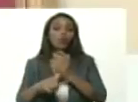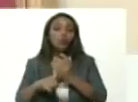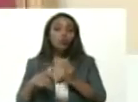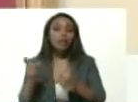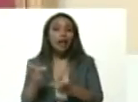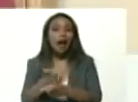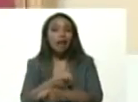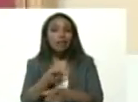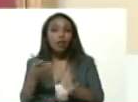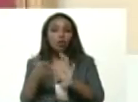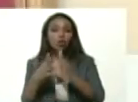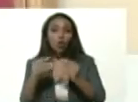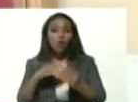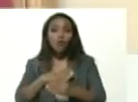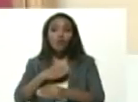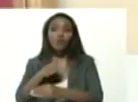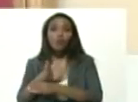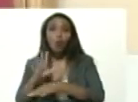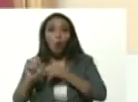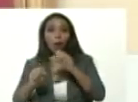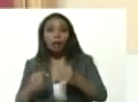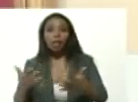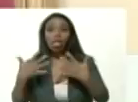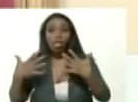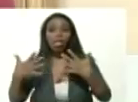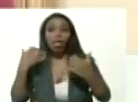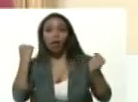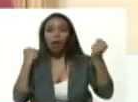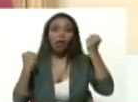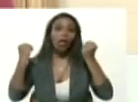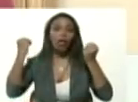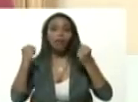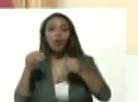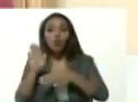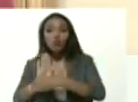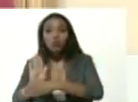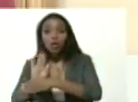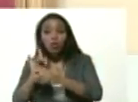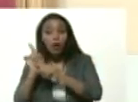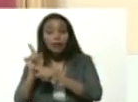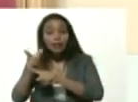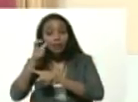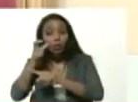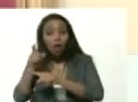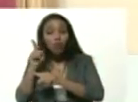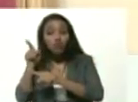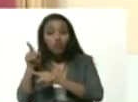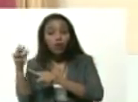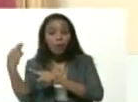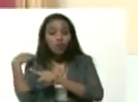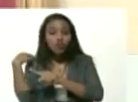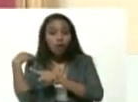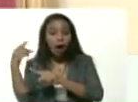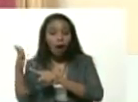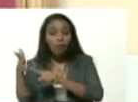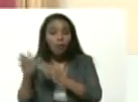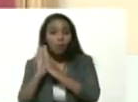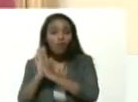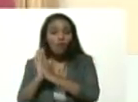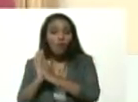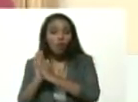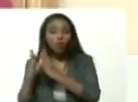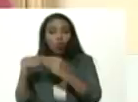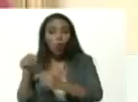cáncer, y tuvimos que salir a comprarlas desesperadamente. Cuidado, hay que cuidar la seguridad de todos los almacenes, de todos los